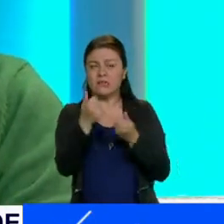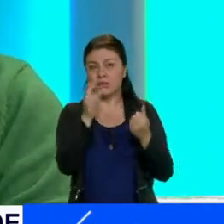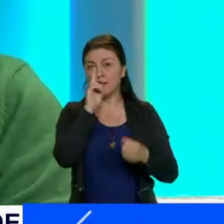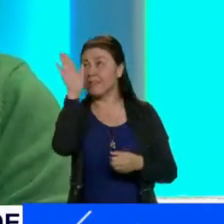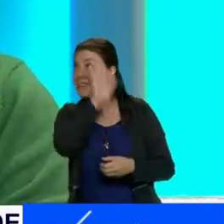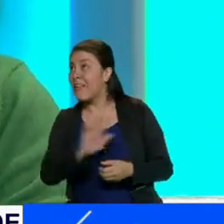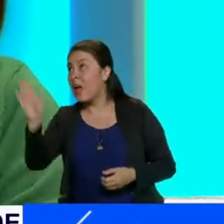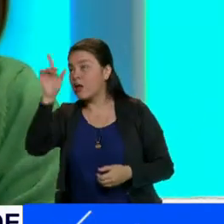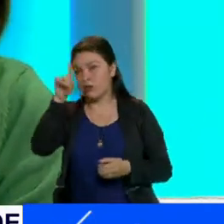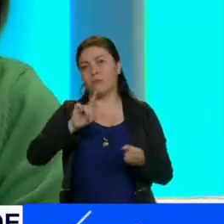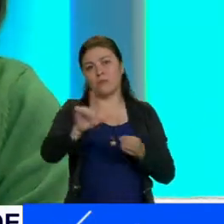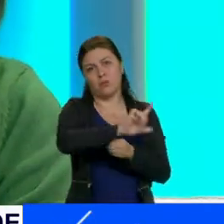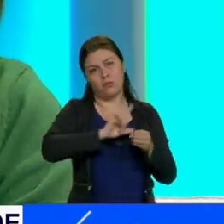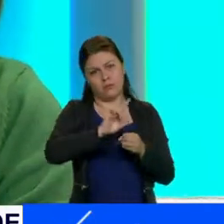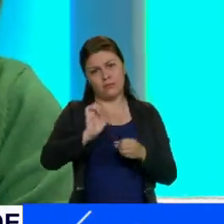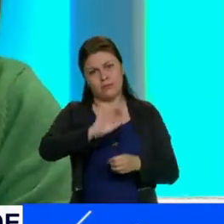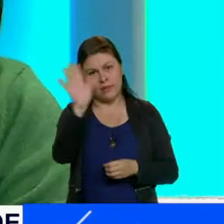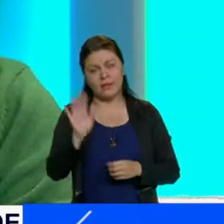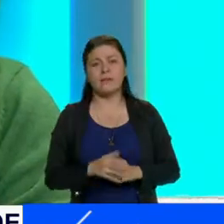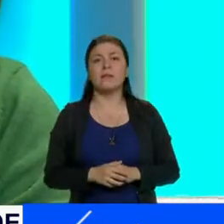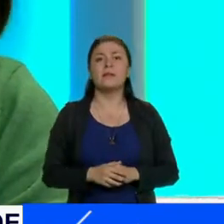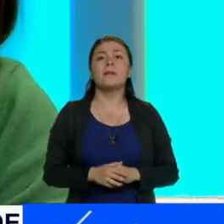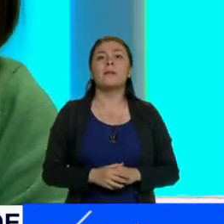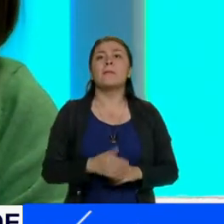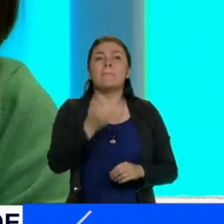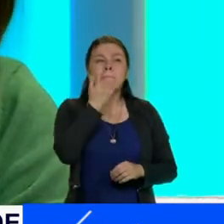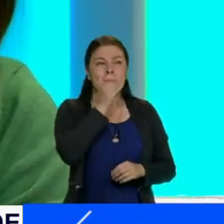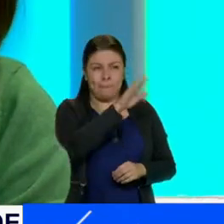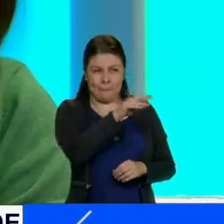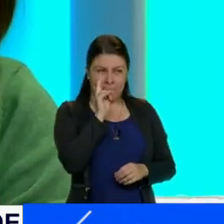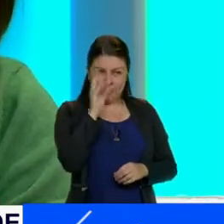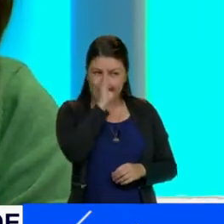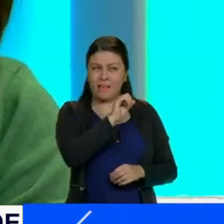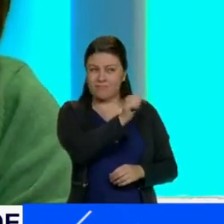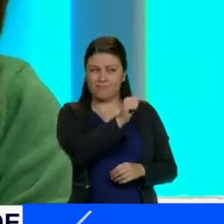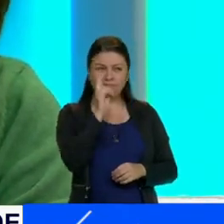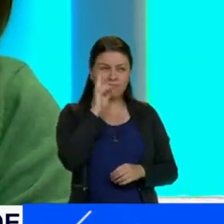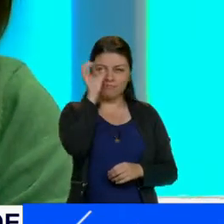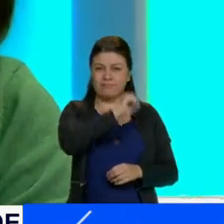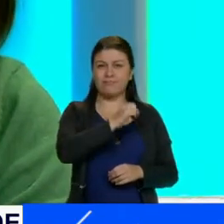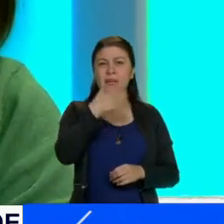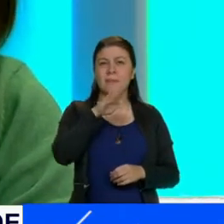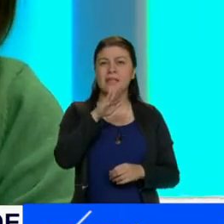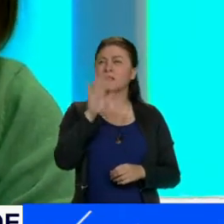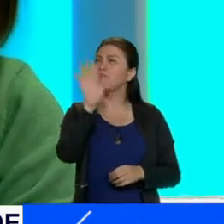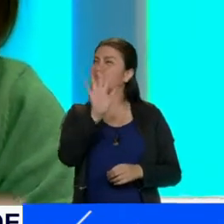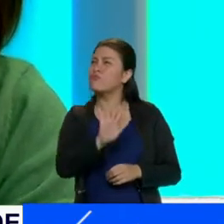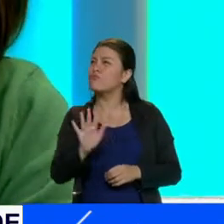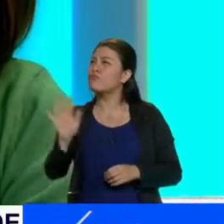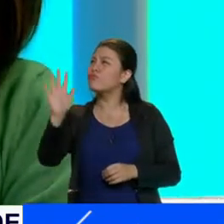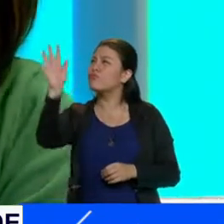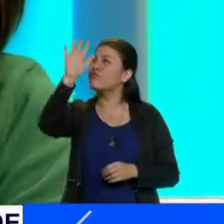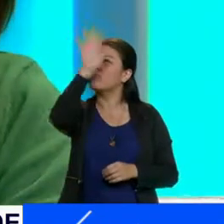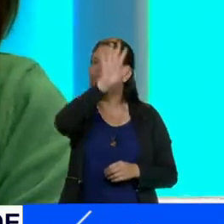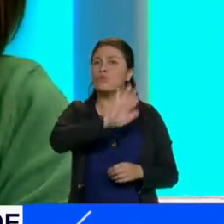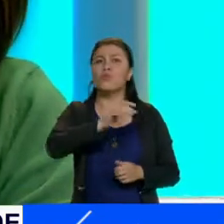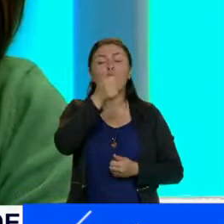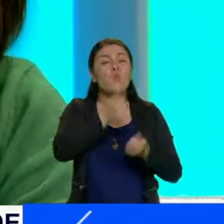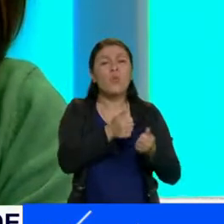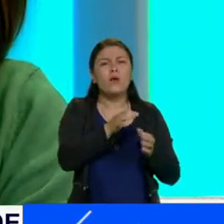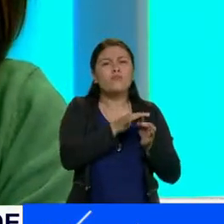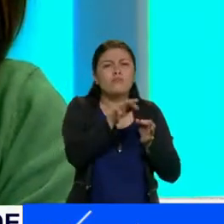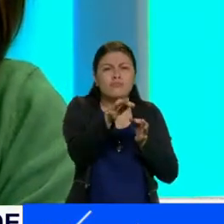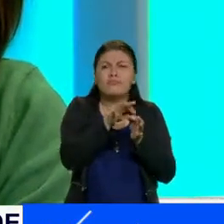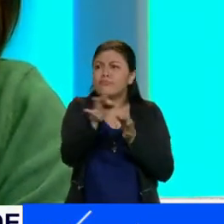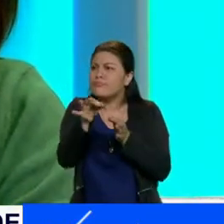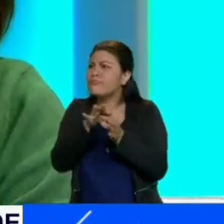local. Lo otro es que, pues, si usted se pone a ver en muchas de las zonas, tocaría hacer un análisis sobre cuáles son esos municipios que